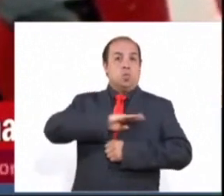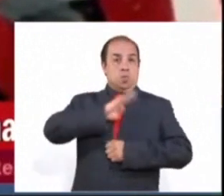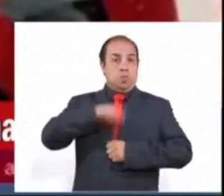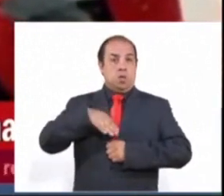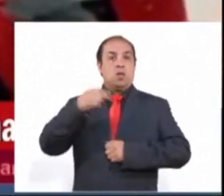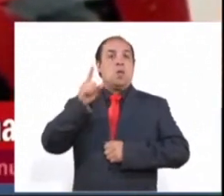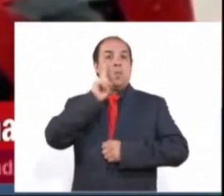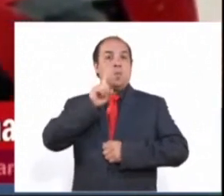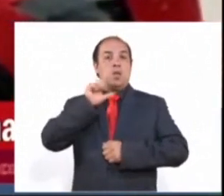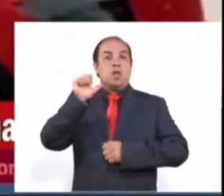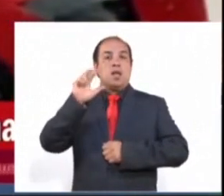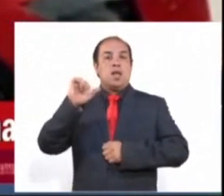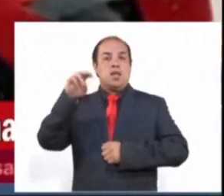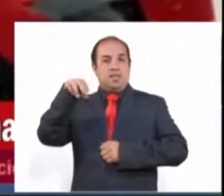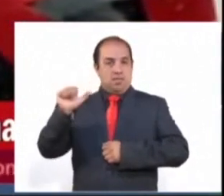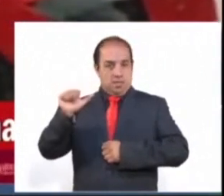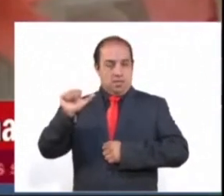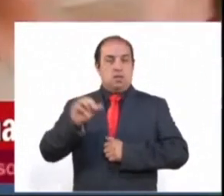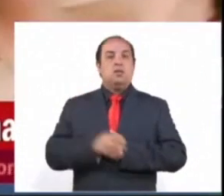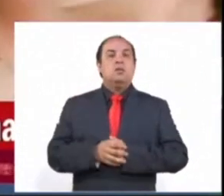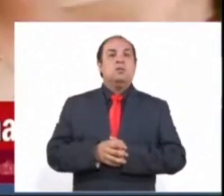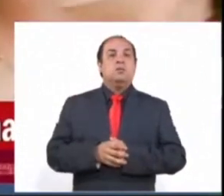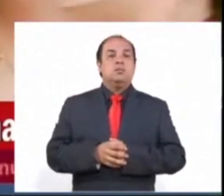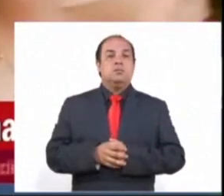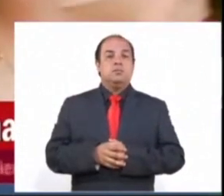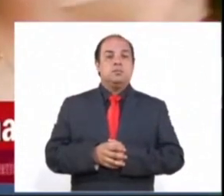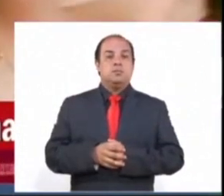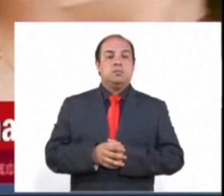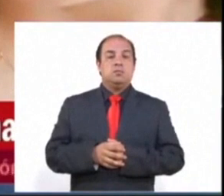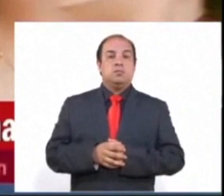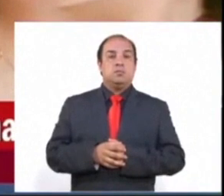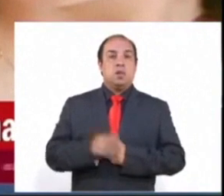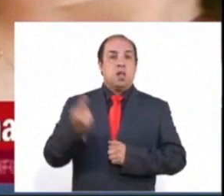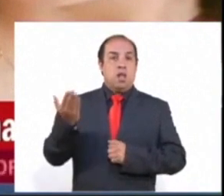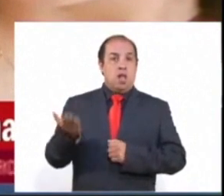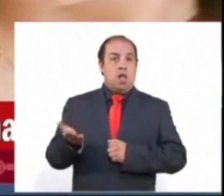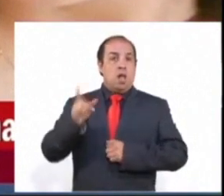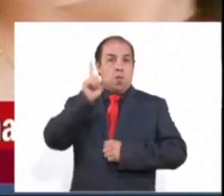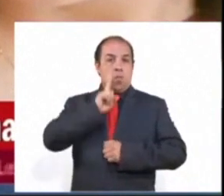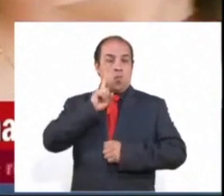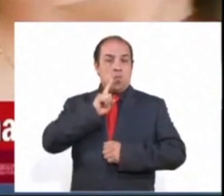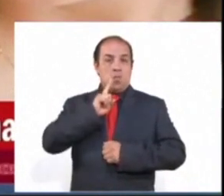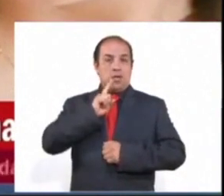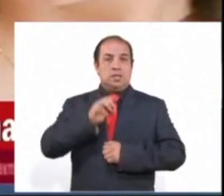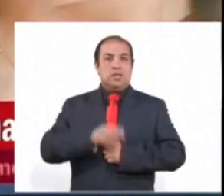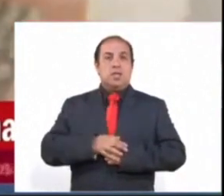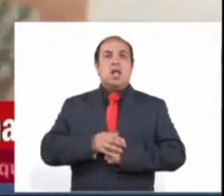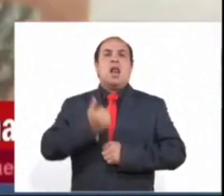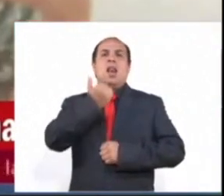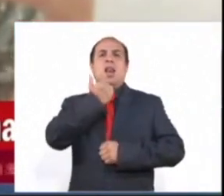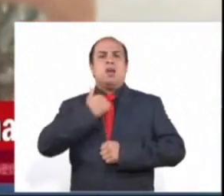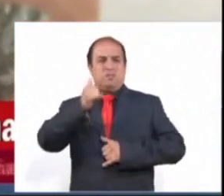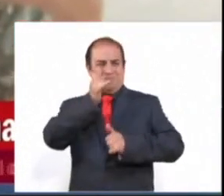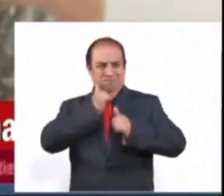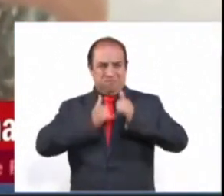había desaparecido el 30 de octubre Uriel Carmona fiscal general de Morelos aseguró tras una investigación que López habría muerto